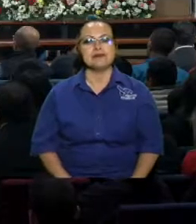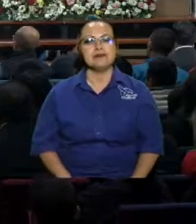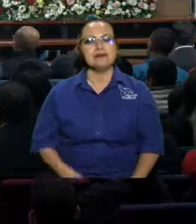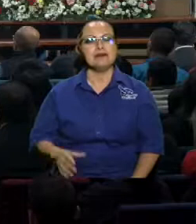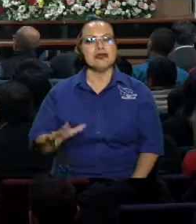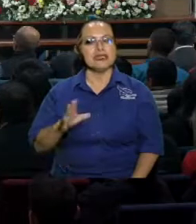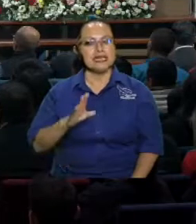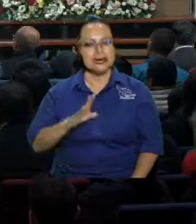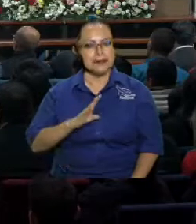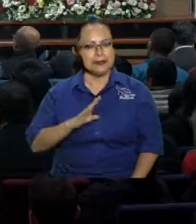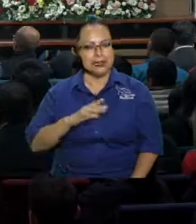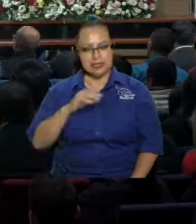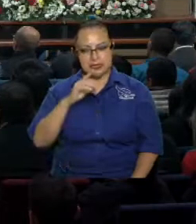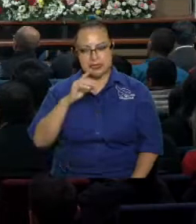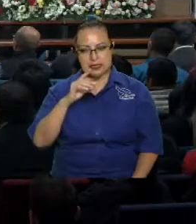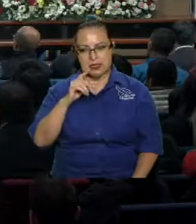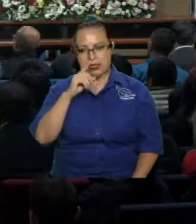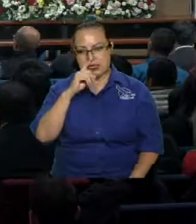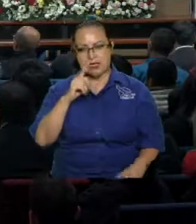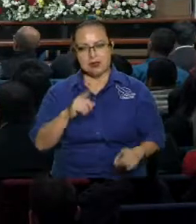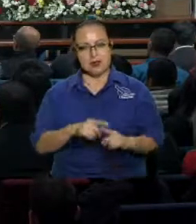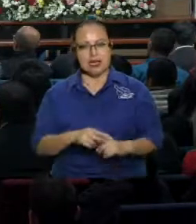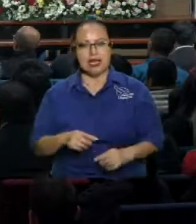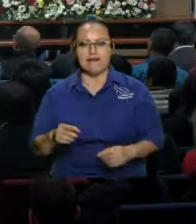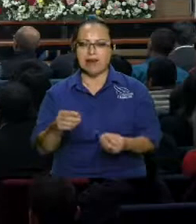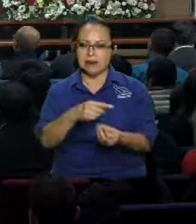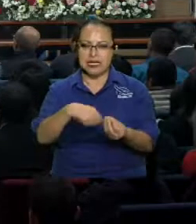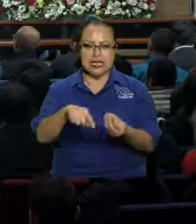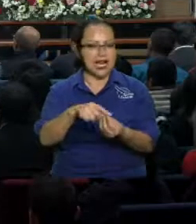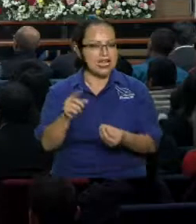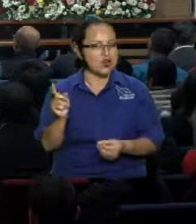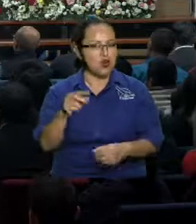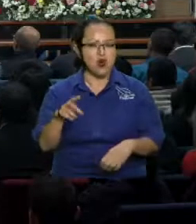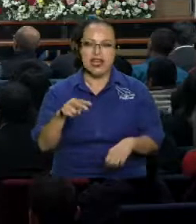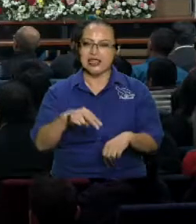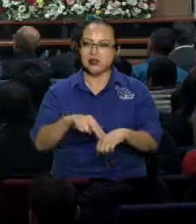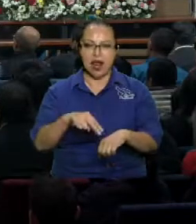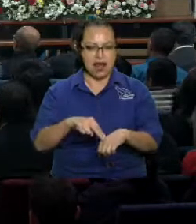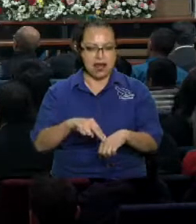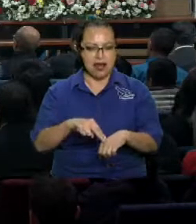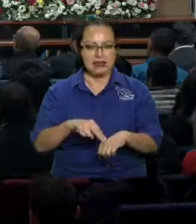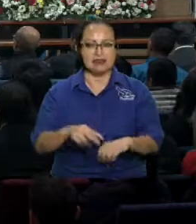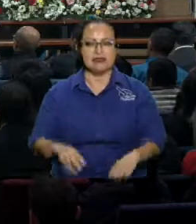hay problemas. Y yo le llamo a veces familia política o no natural.